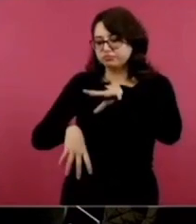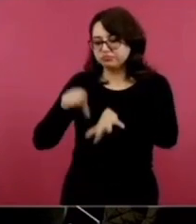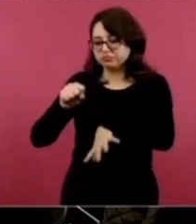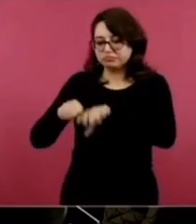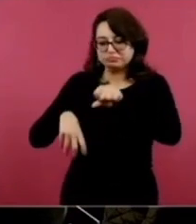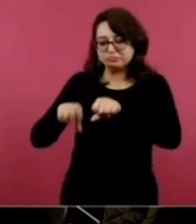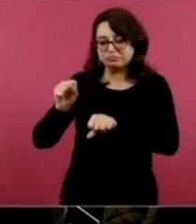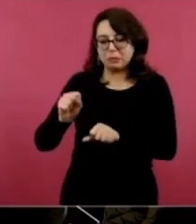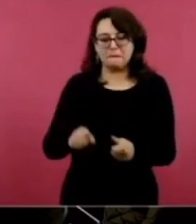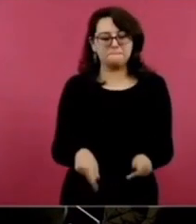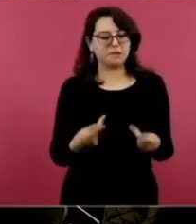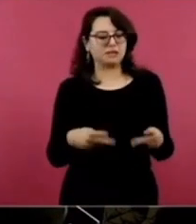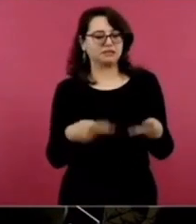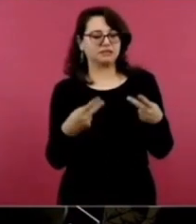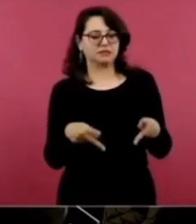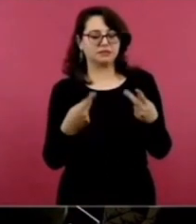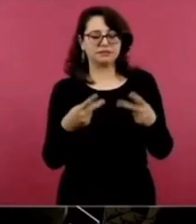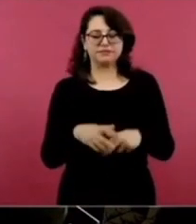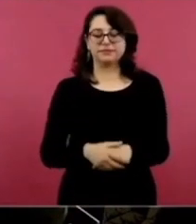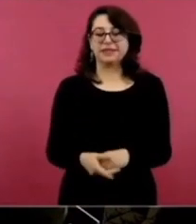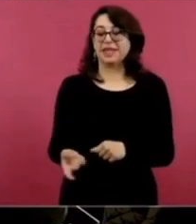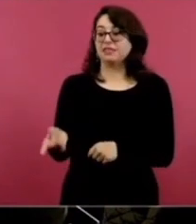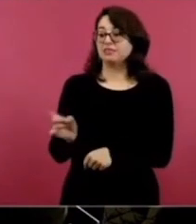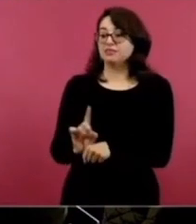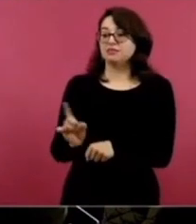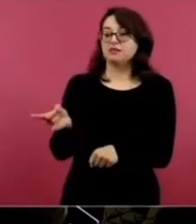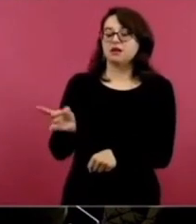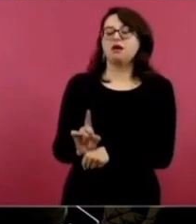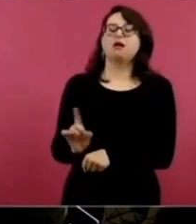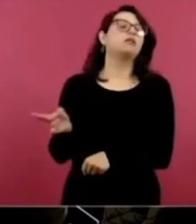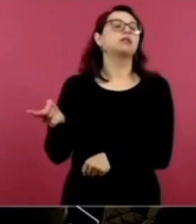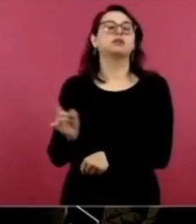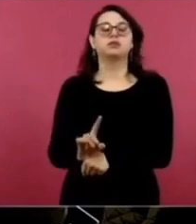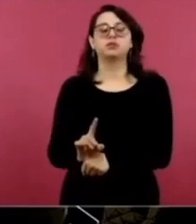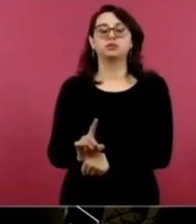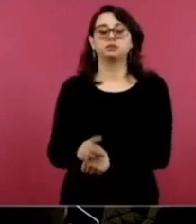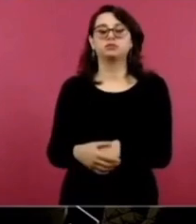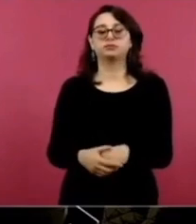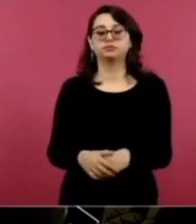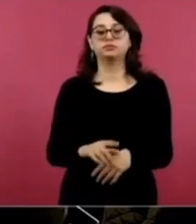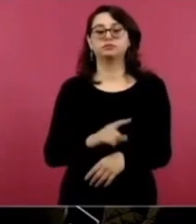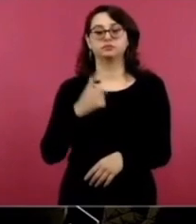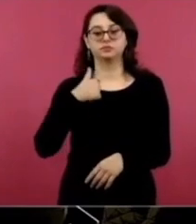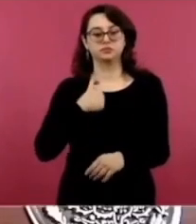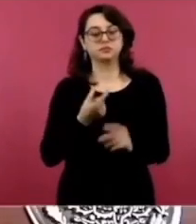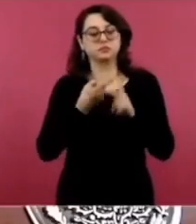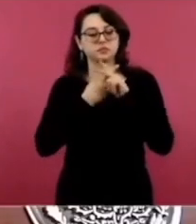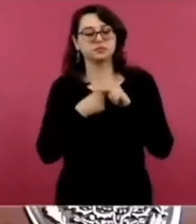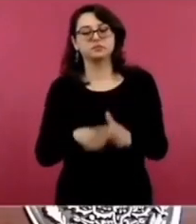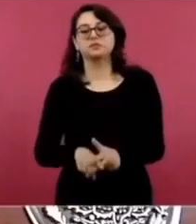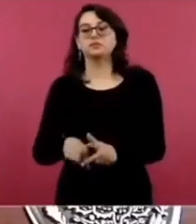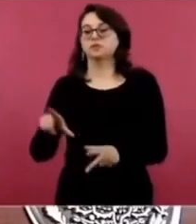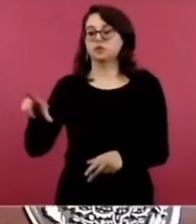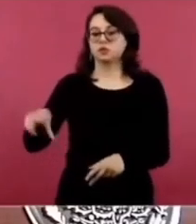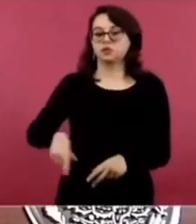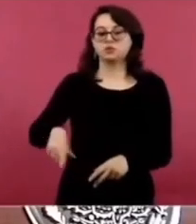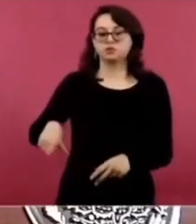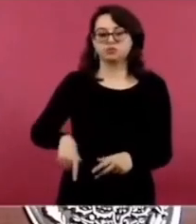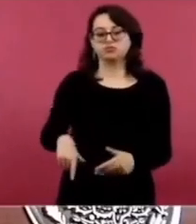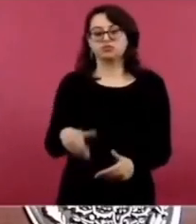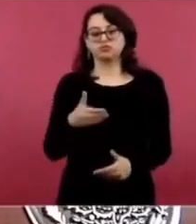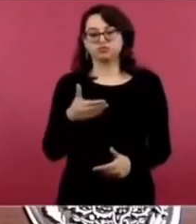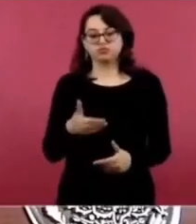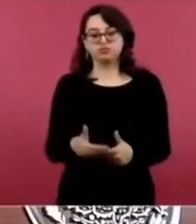Entonces era lo que más se robaban en ese entonces. Poco a poco se fue